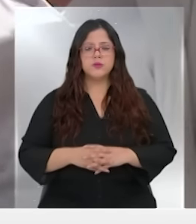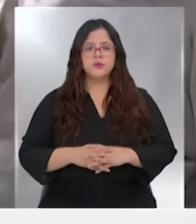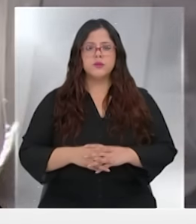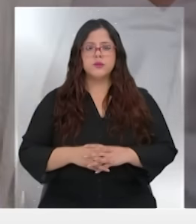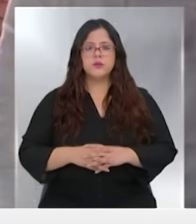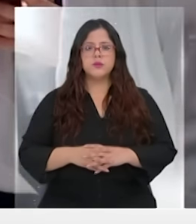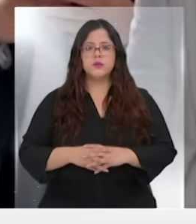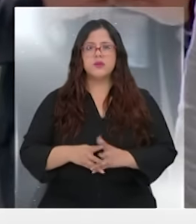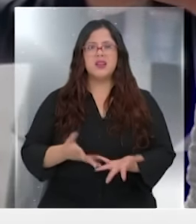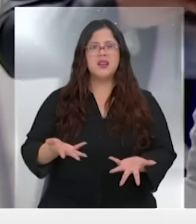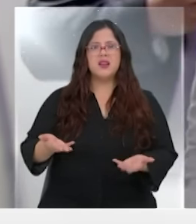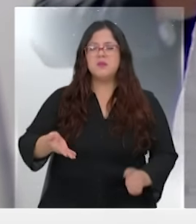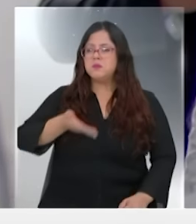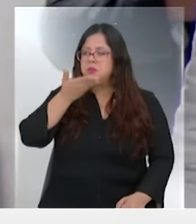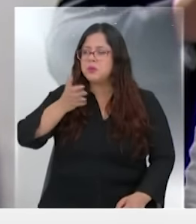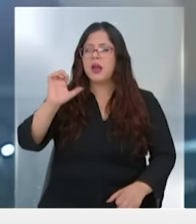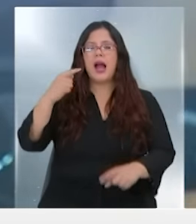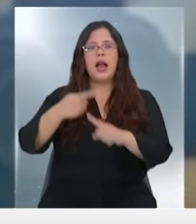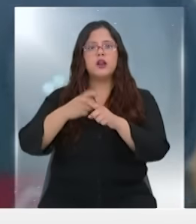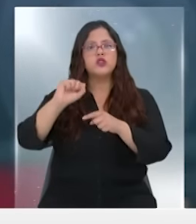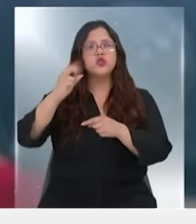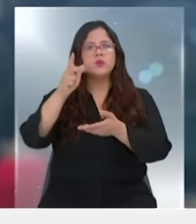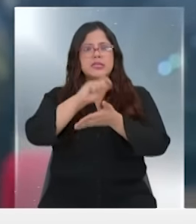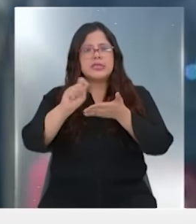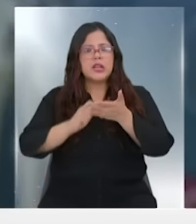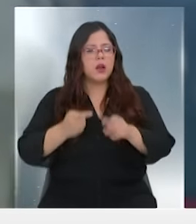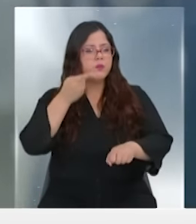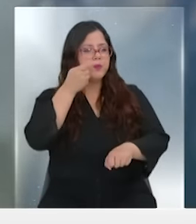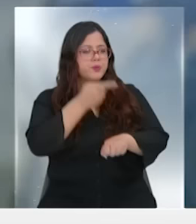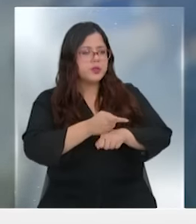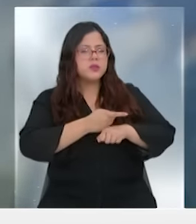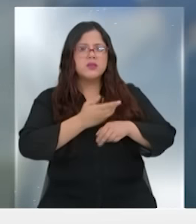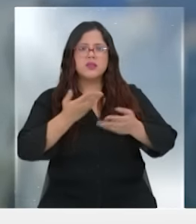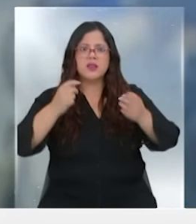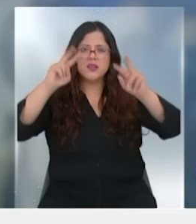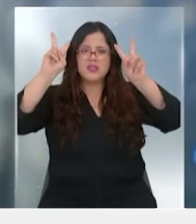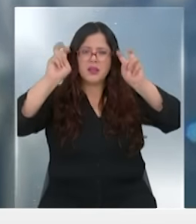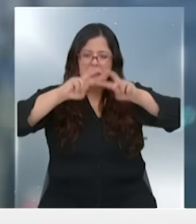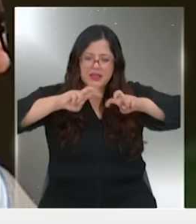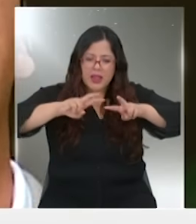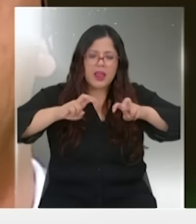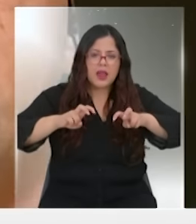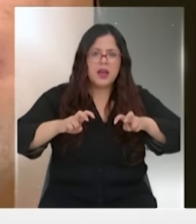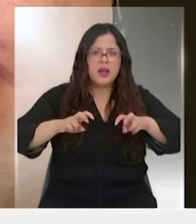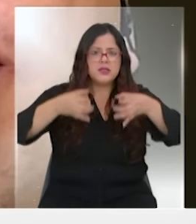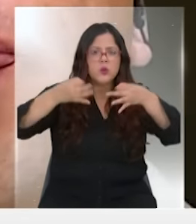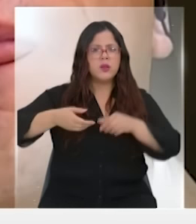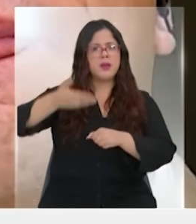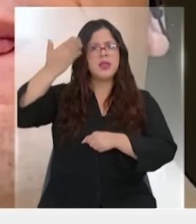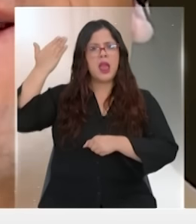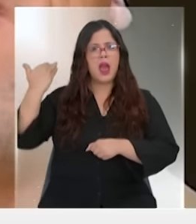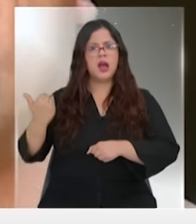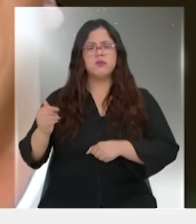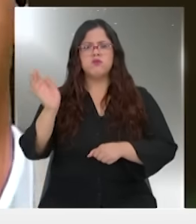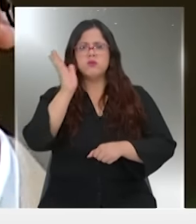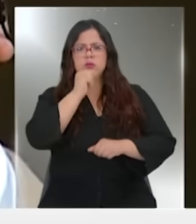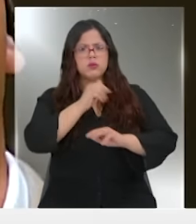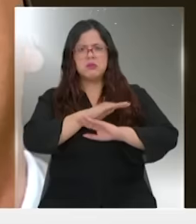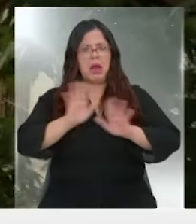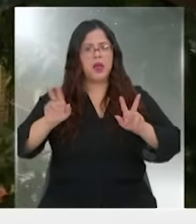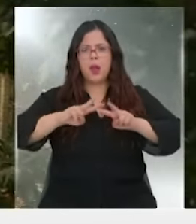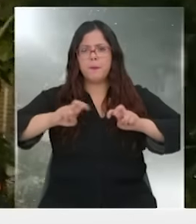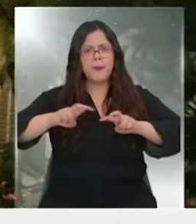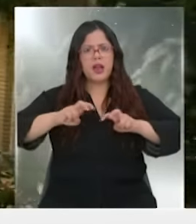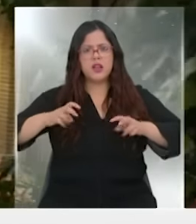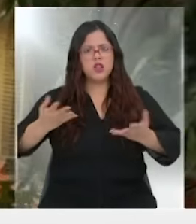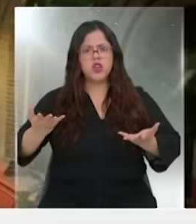¿Qué argumento usó el ex subsecretario para ordenar esas diligencias si hasta ese entonces no existía ninguna